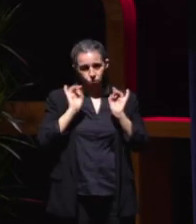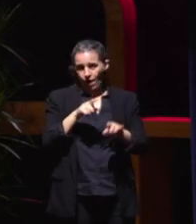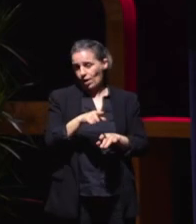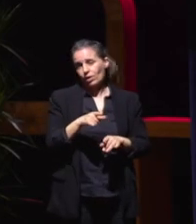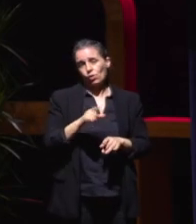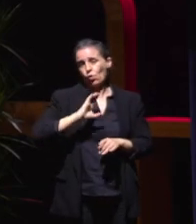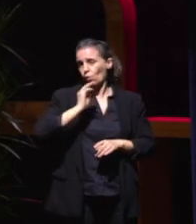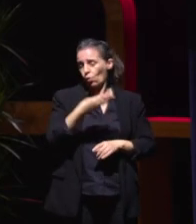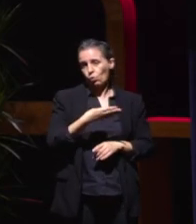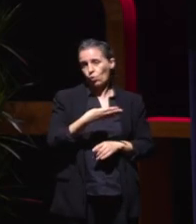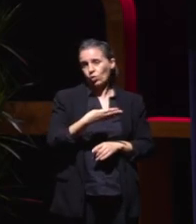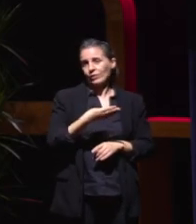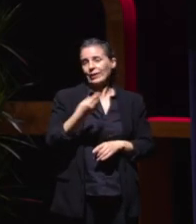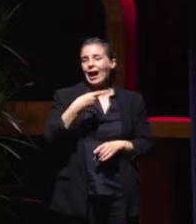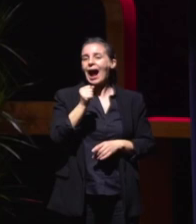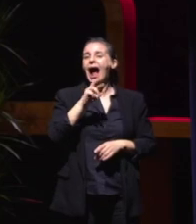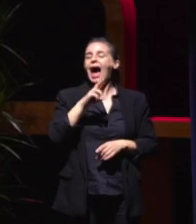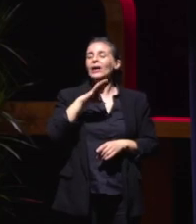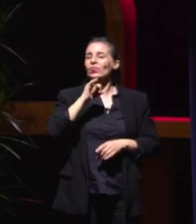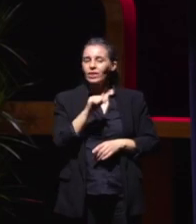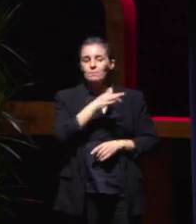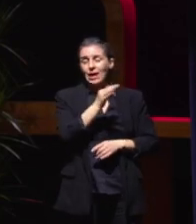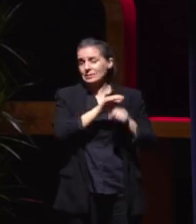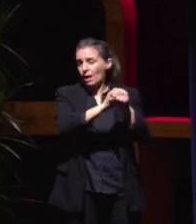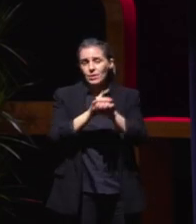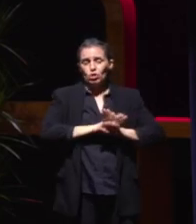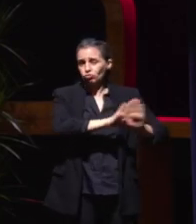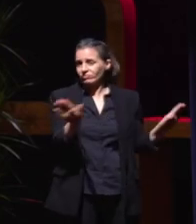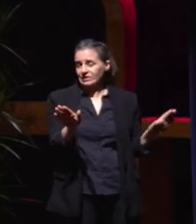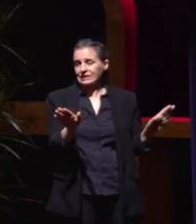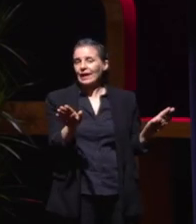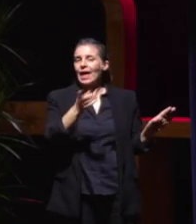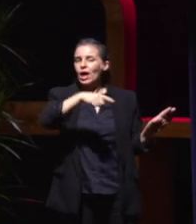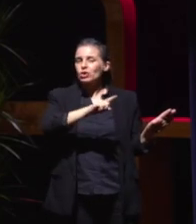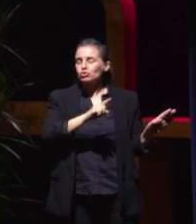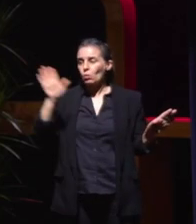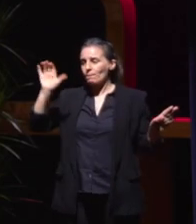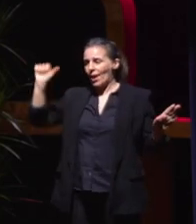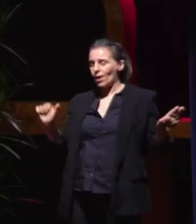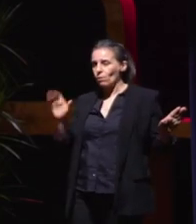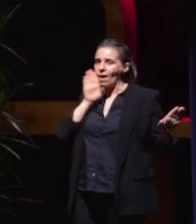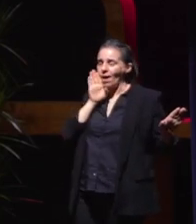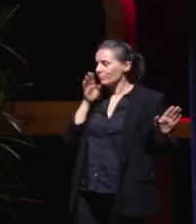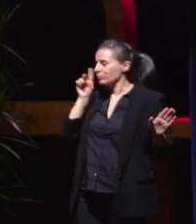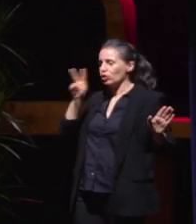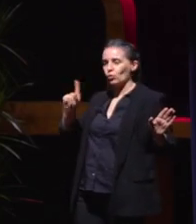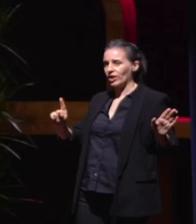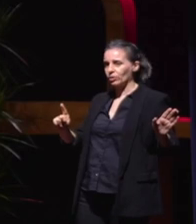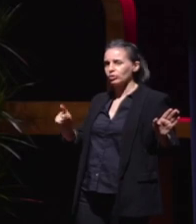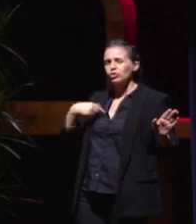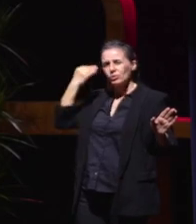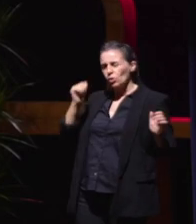y es así y esos señores no vieron esa película en su momento de creo que Torres dulce la empezó y se piró